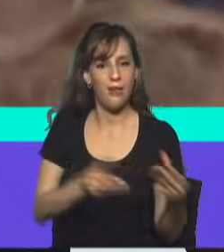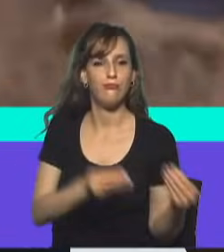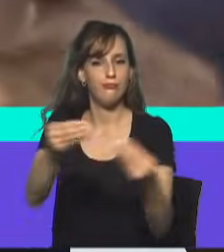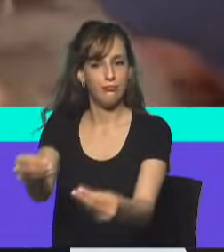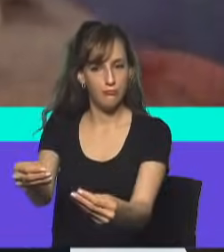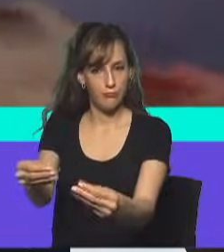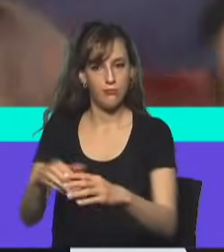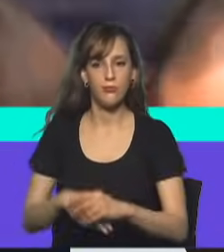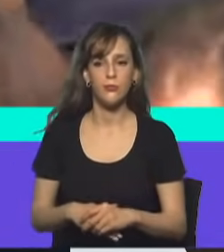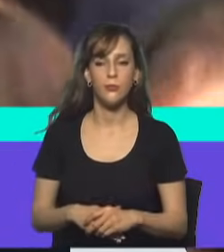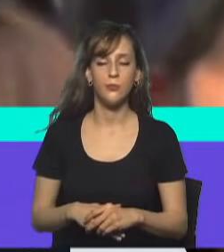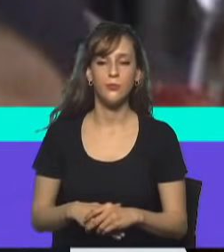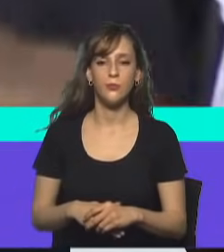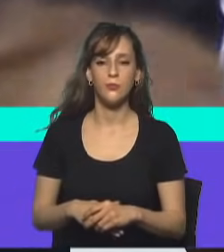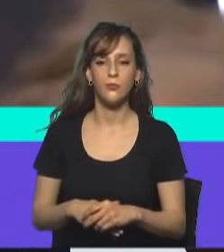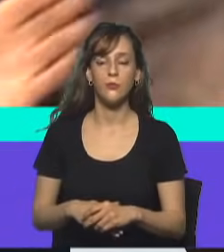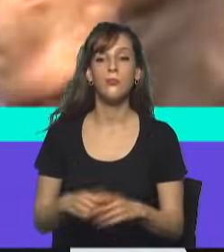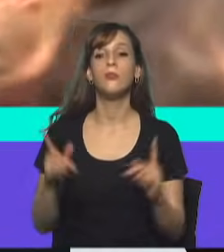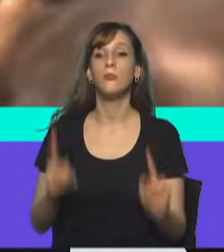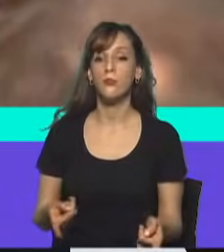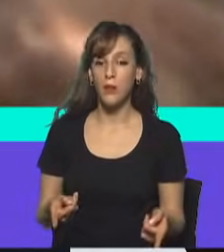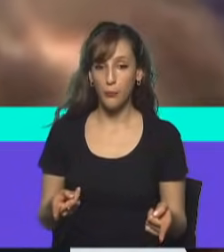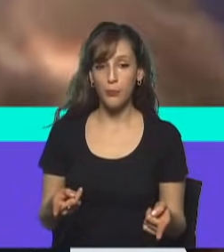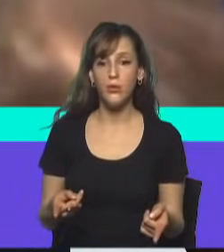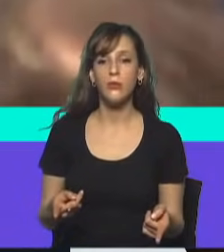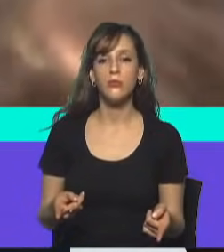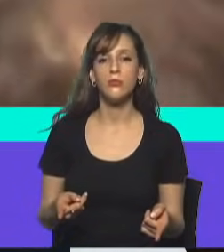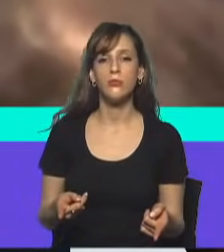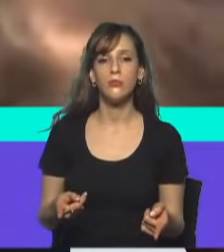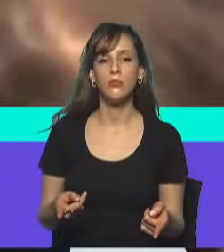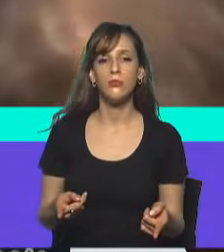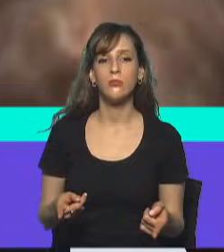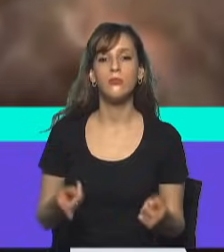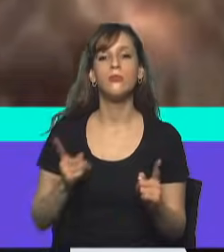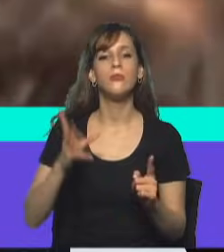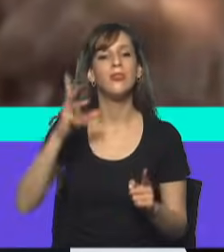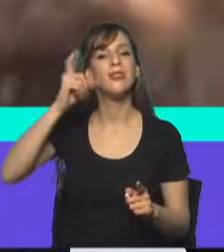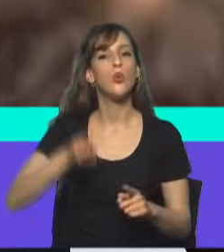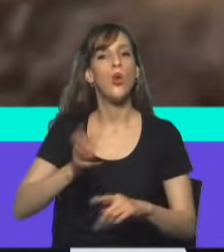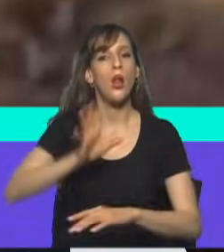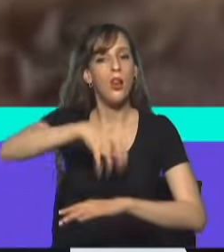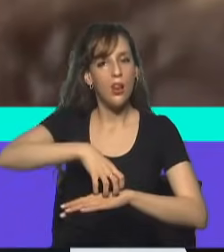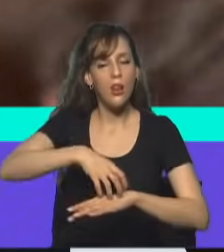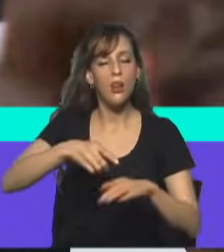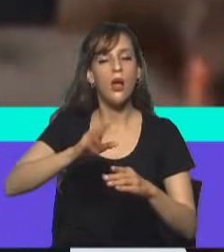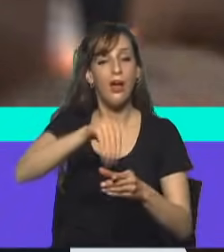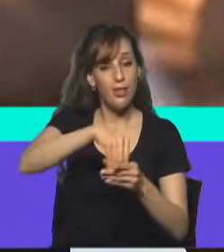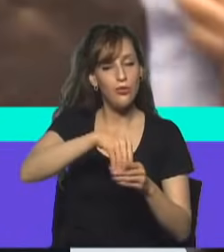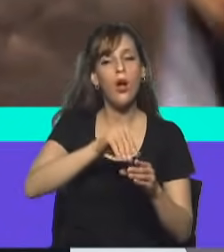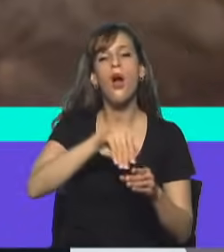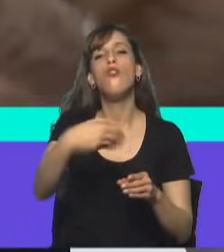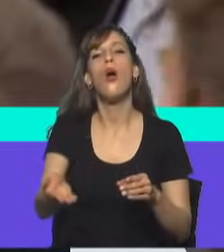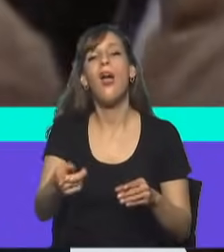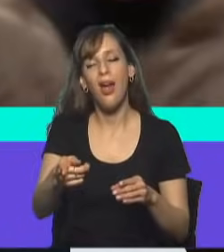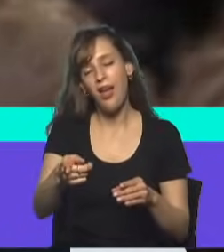escrito era suficiente y más allá de lo que ocurrió adentro del tribunal, en las afueras lo que hubo fue una